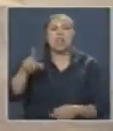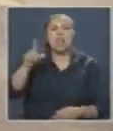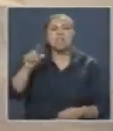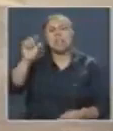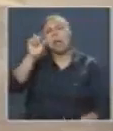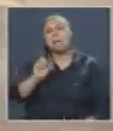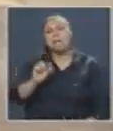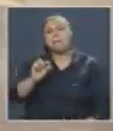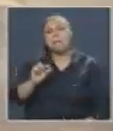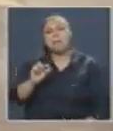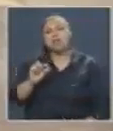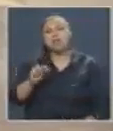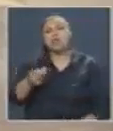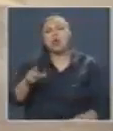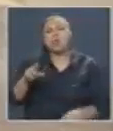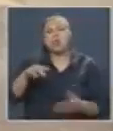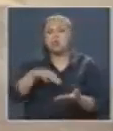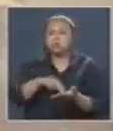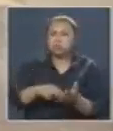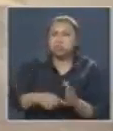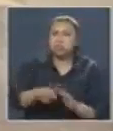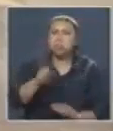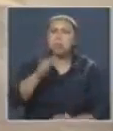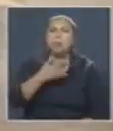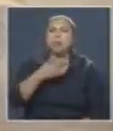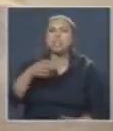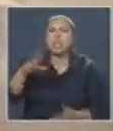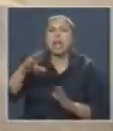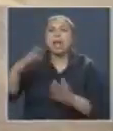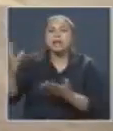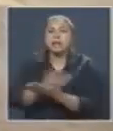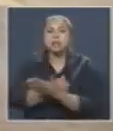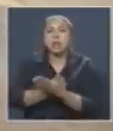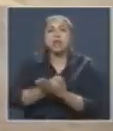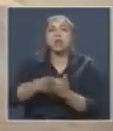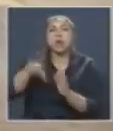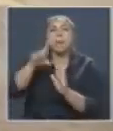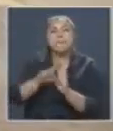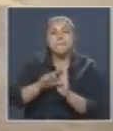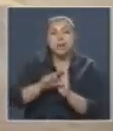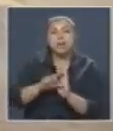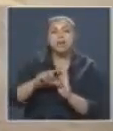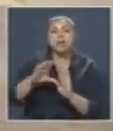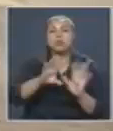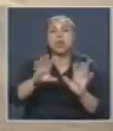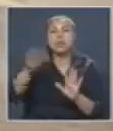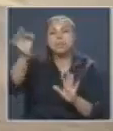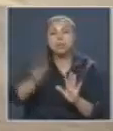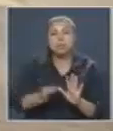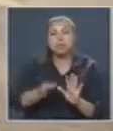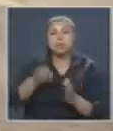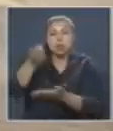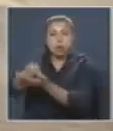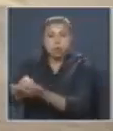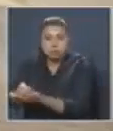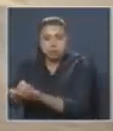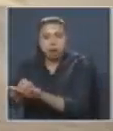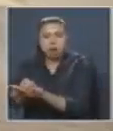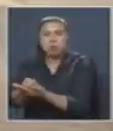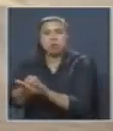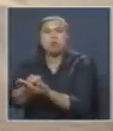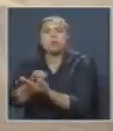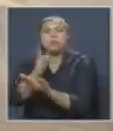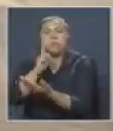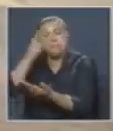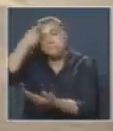amargo para los trabajadores en horarios ya que se les descontará el 10% de retención de impuestos para el pago esta cotización de manera gradual pero